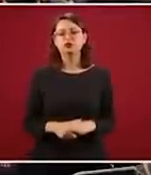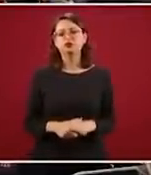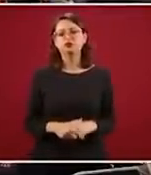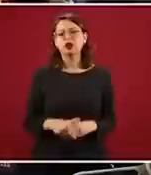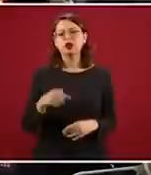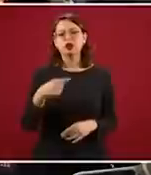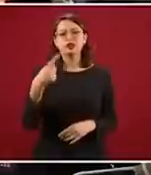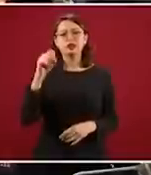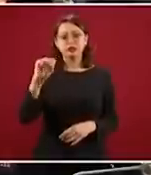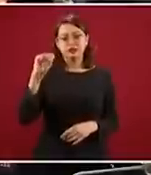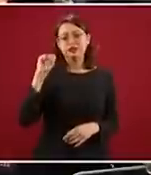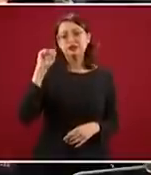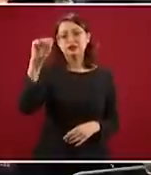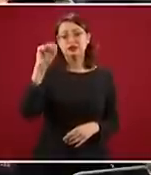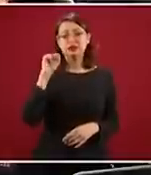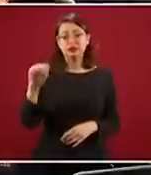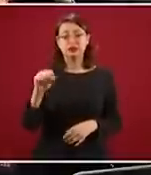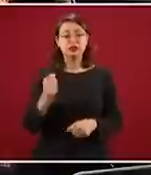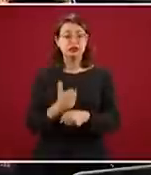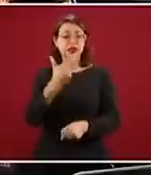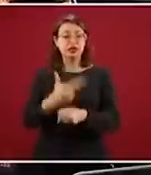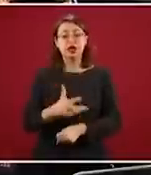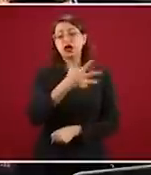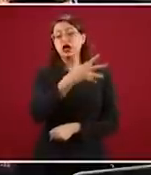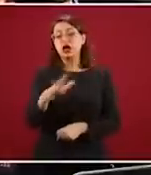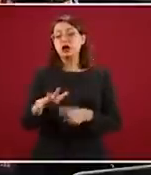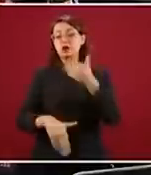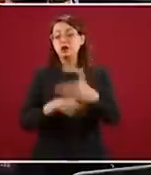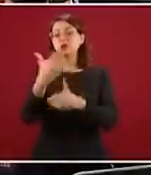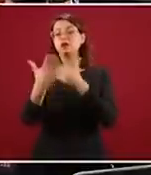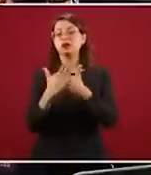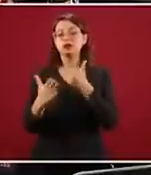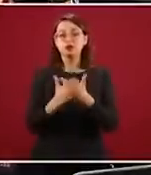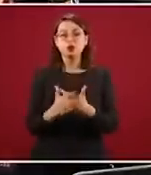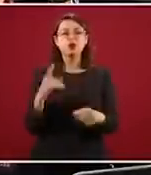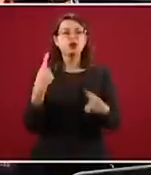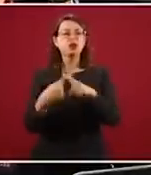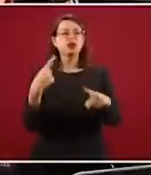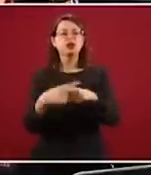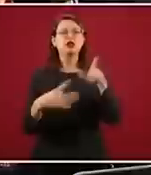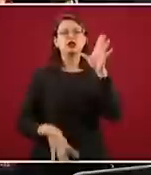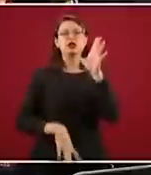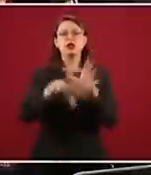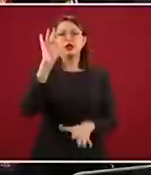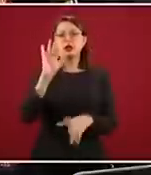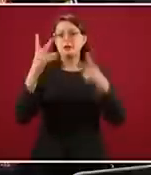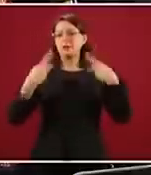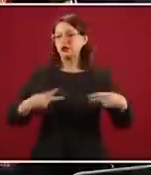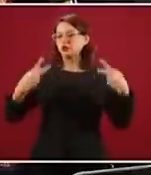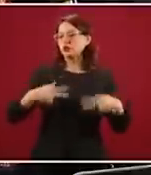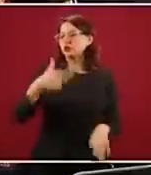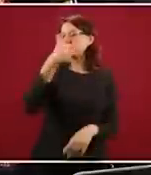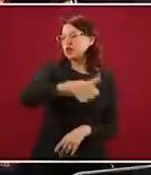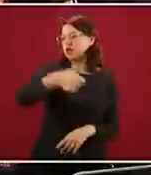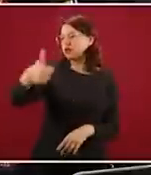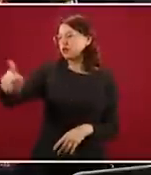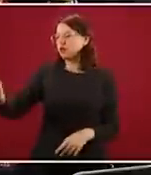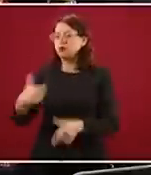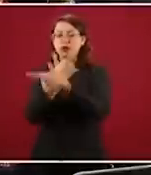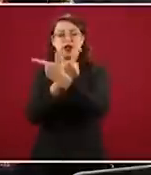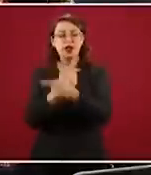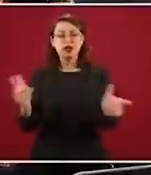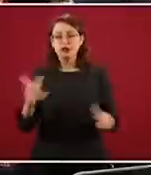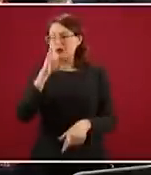del sindicato deberá ser electo a través del voto personal libre, directo y secreto,